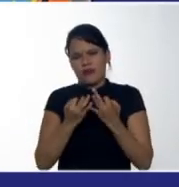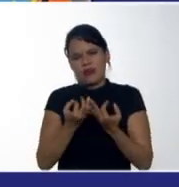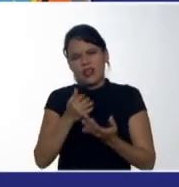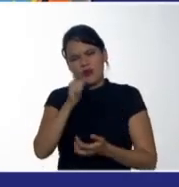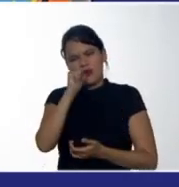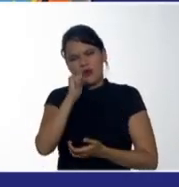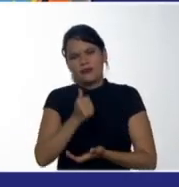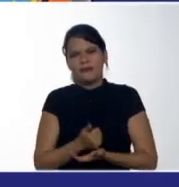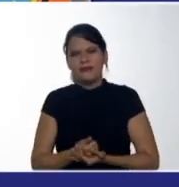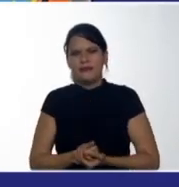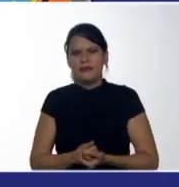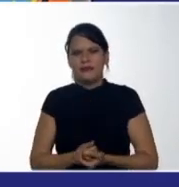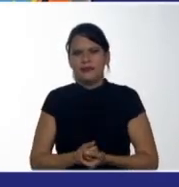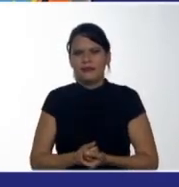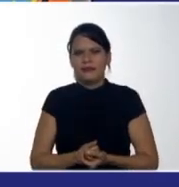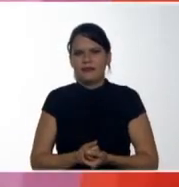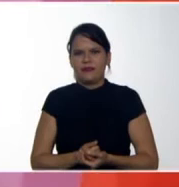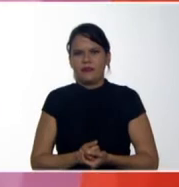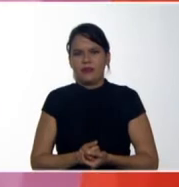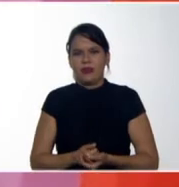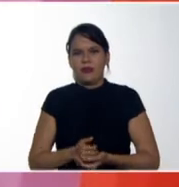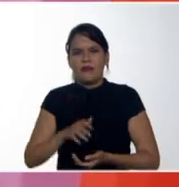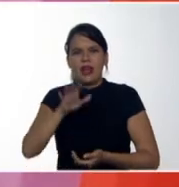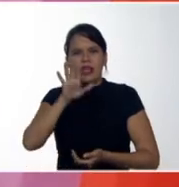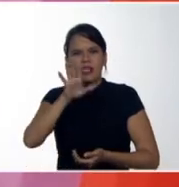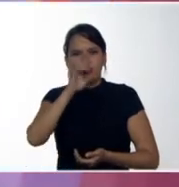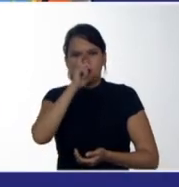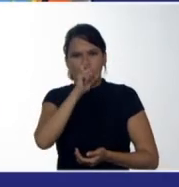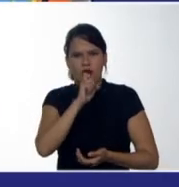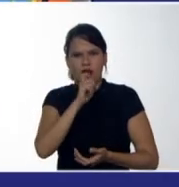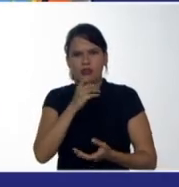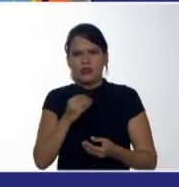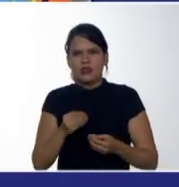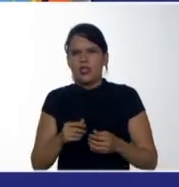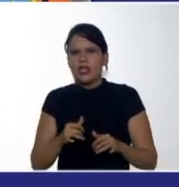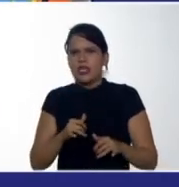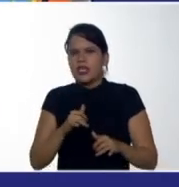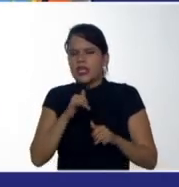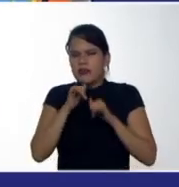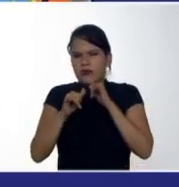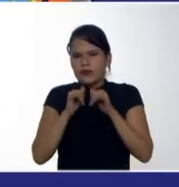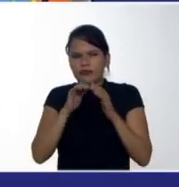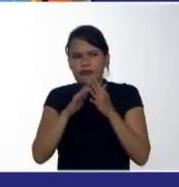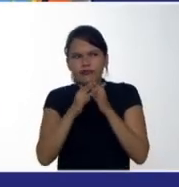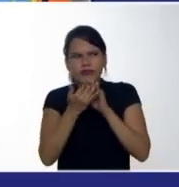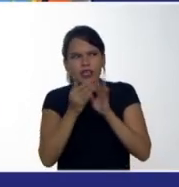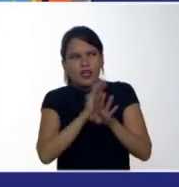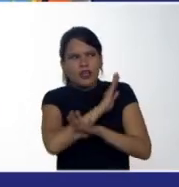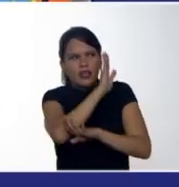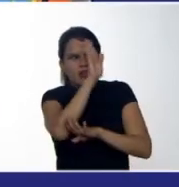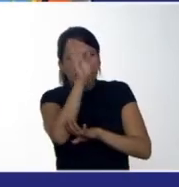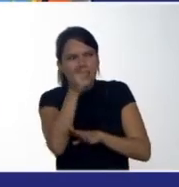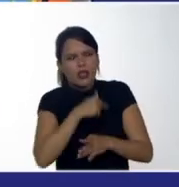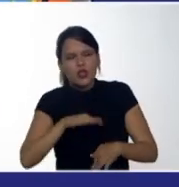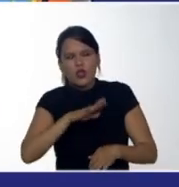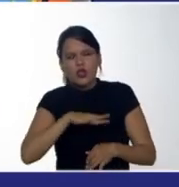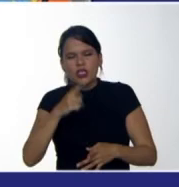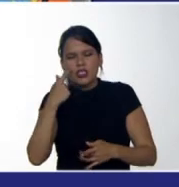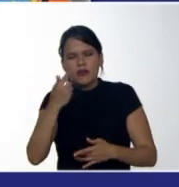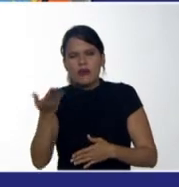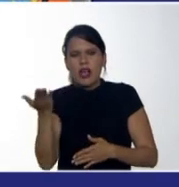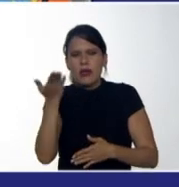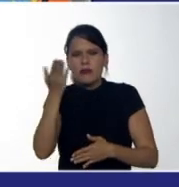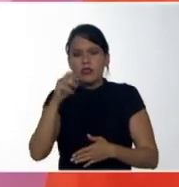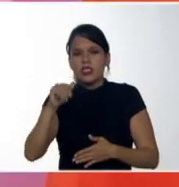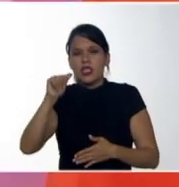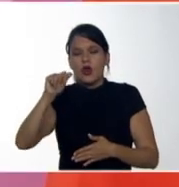¿ok? Para quinto año, elabora una infografía en la cual se destaque la importancia de los aldehídos en la vida